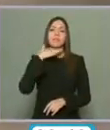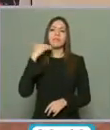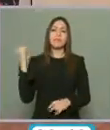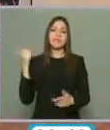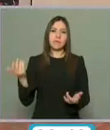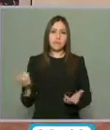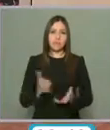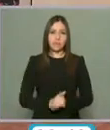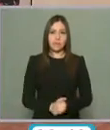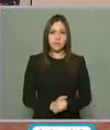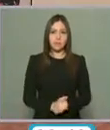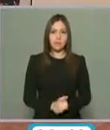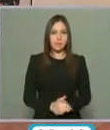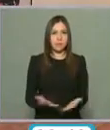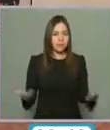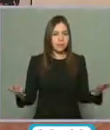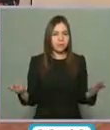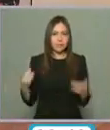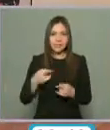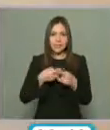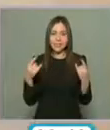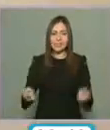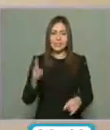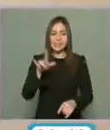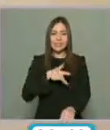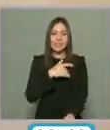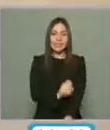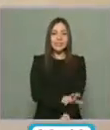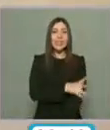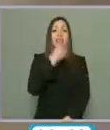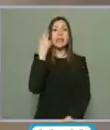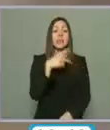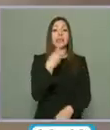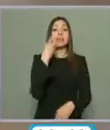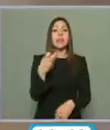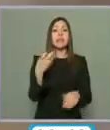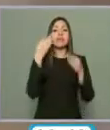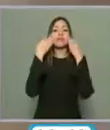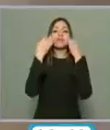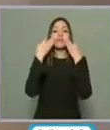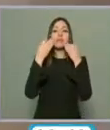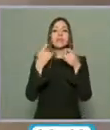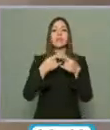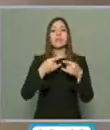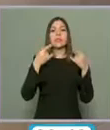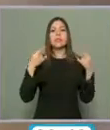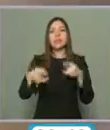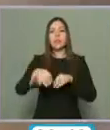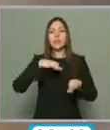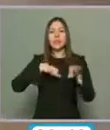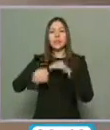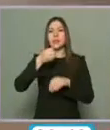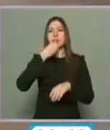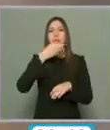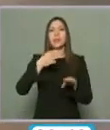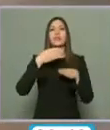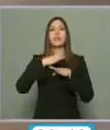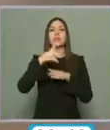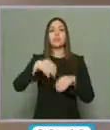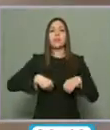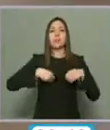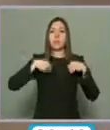decíamos. Como legado y testimonio ese trabajo impresionante de